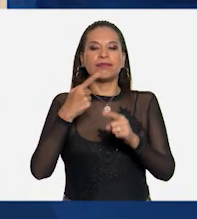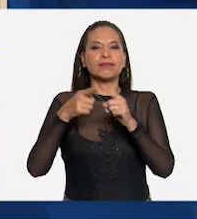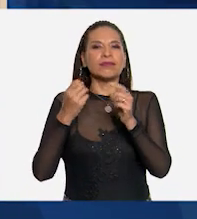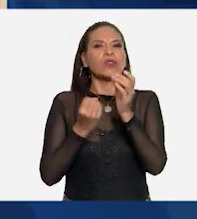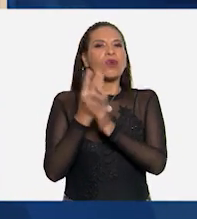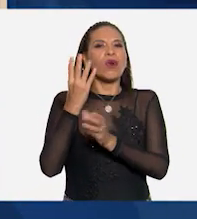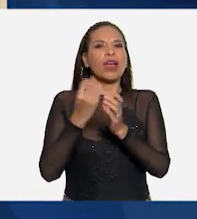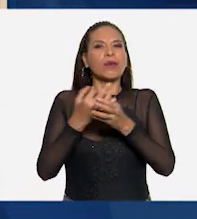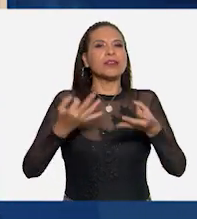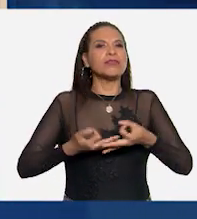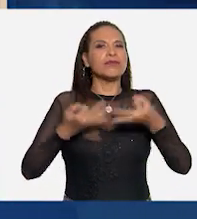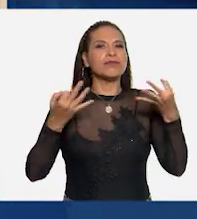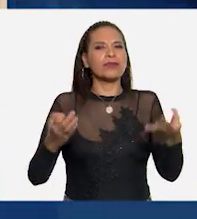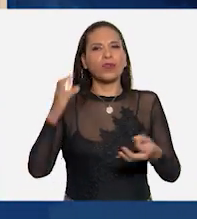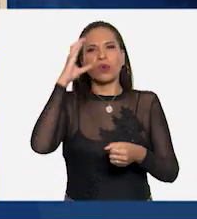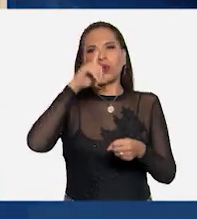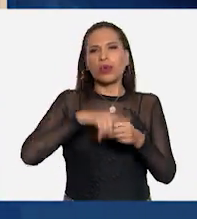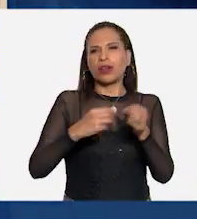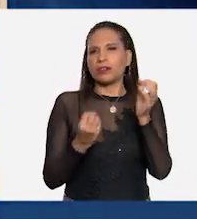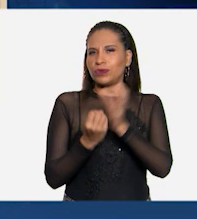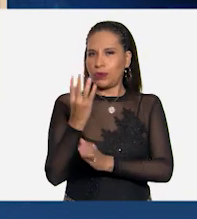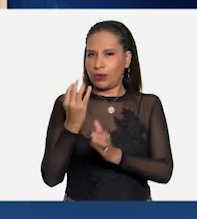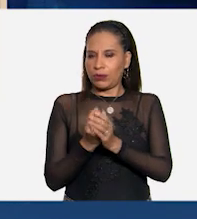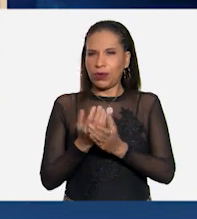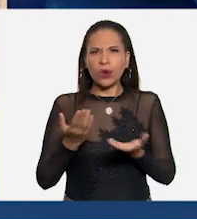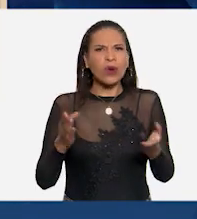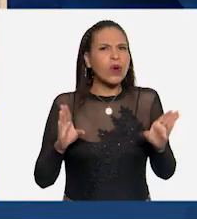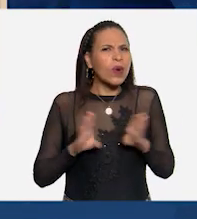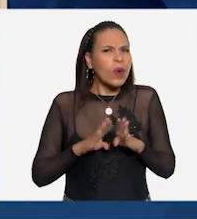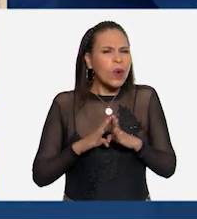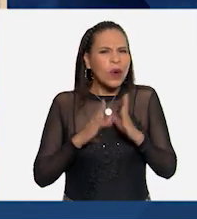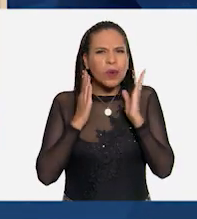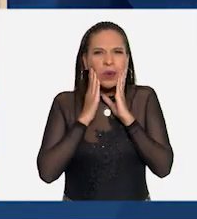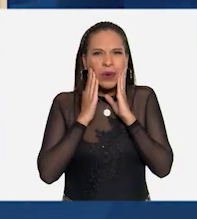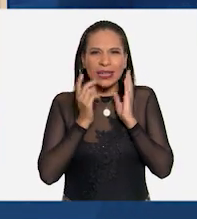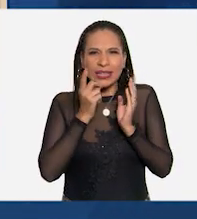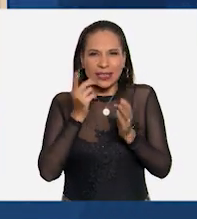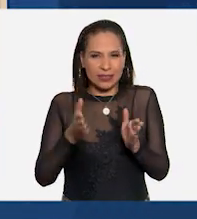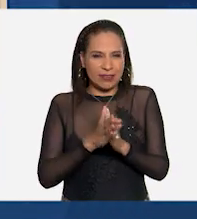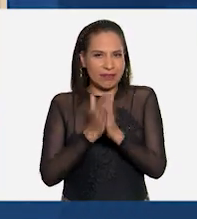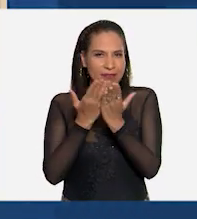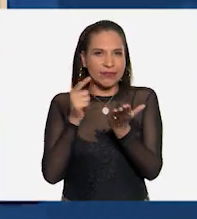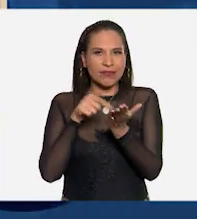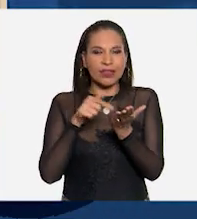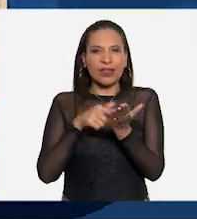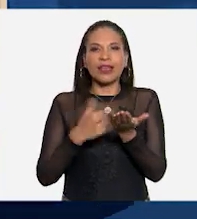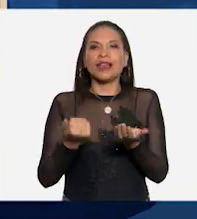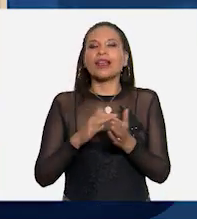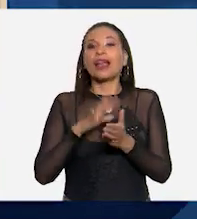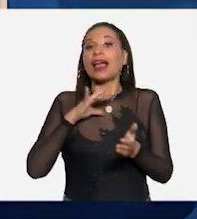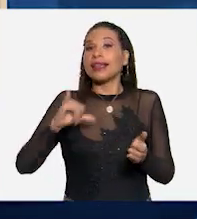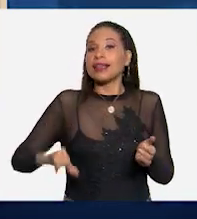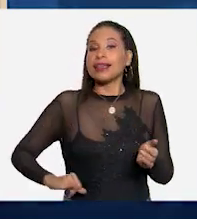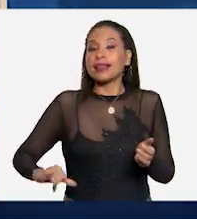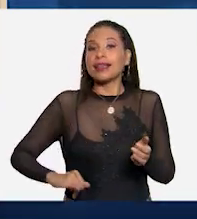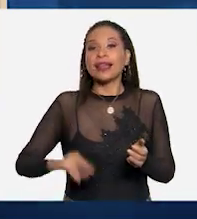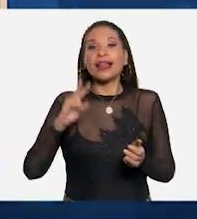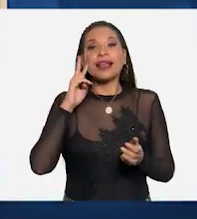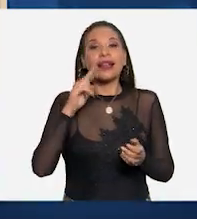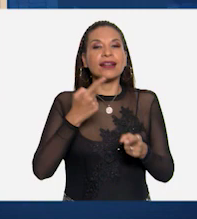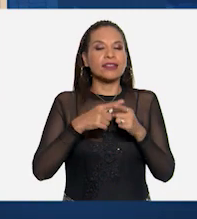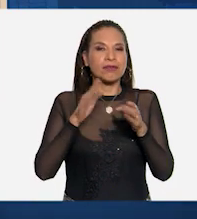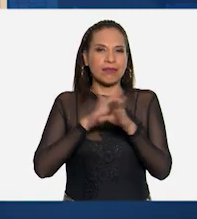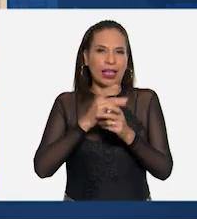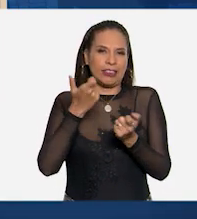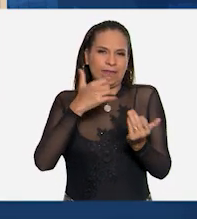otros territorios y otras culturas. Como nos dice nuestro libro de texto, el gran interés por obtener y